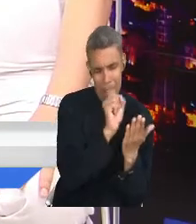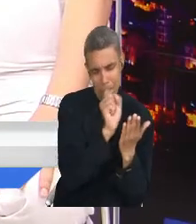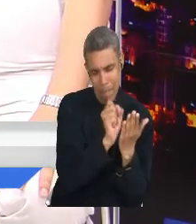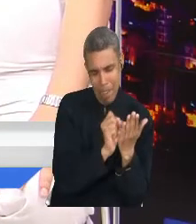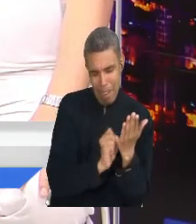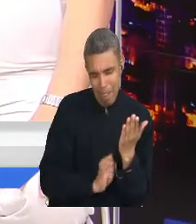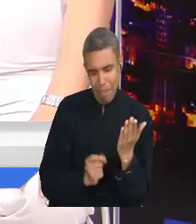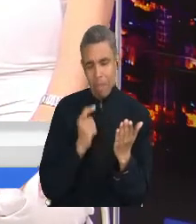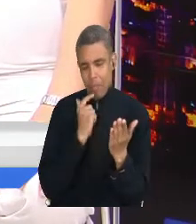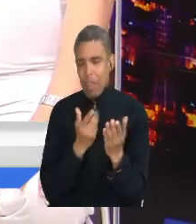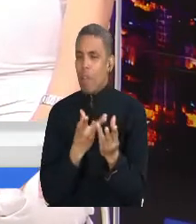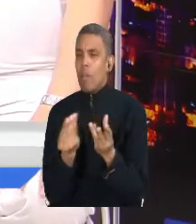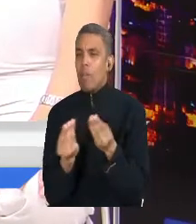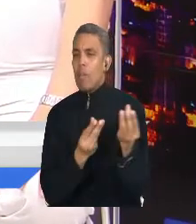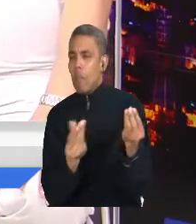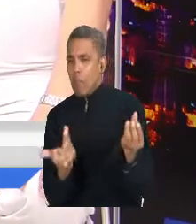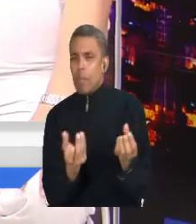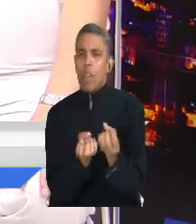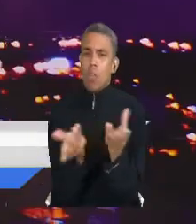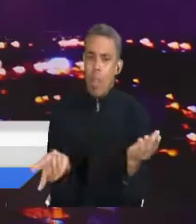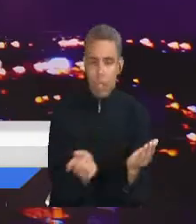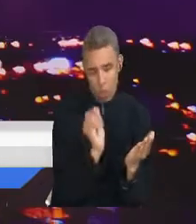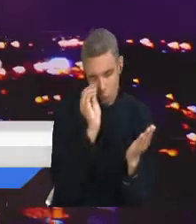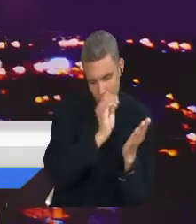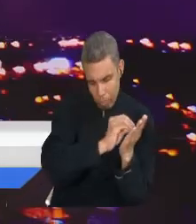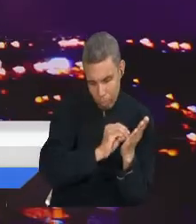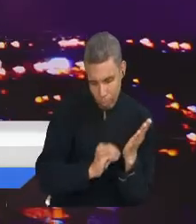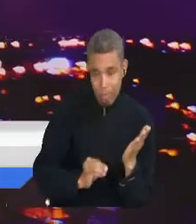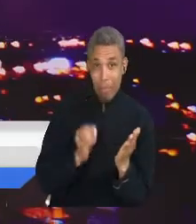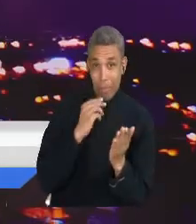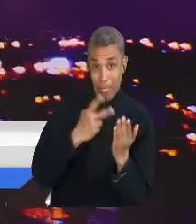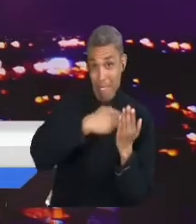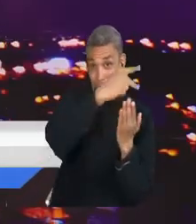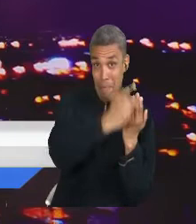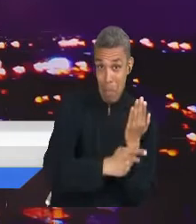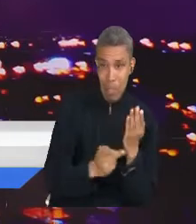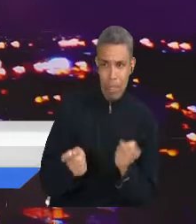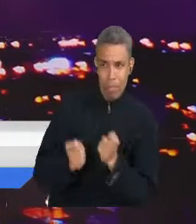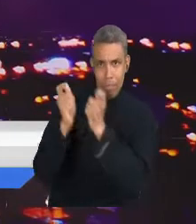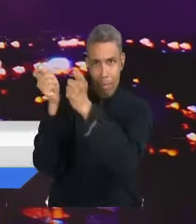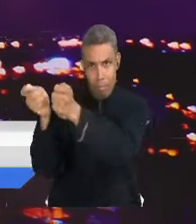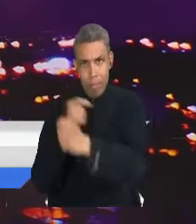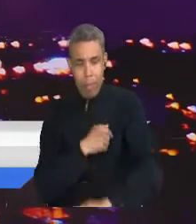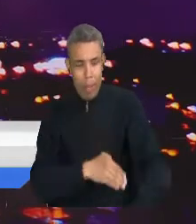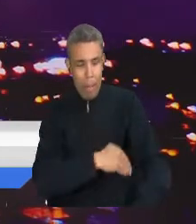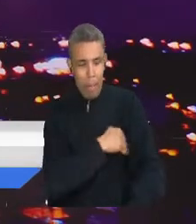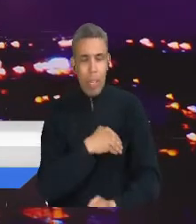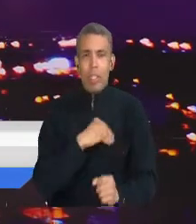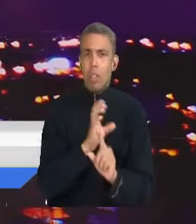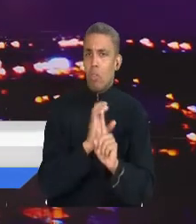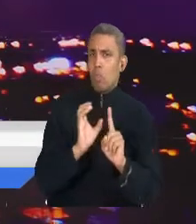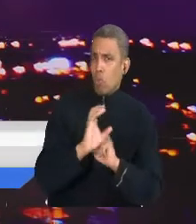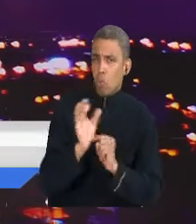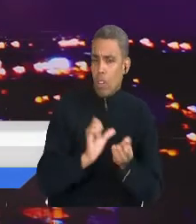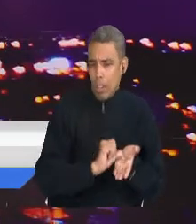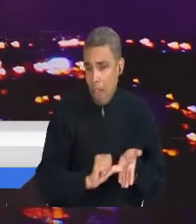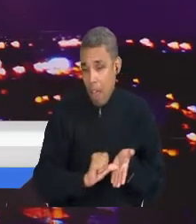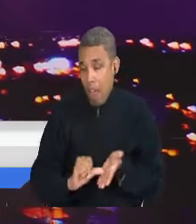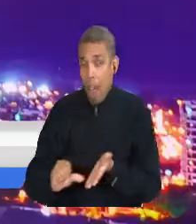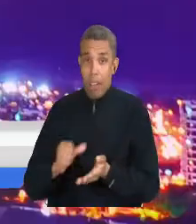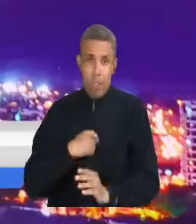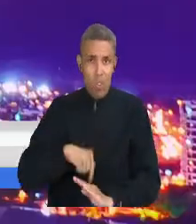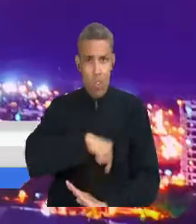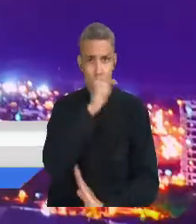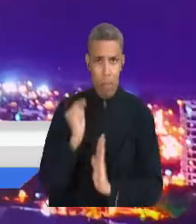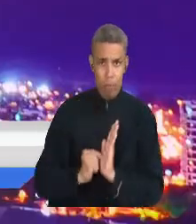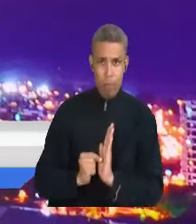este certamen tenga más trascendencia y podamos cumplir a cabalidad con todos los gastos del festival. Muy bien,